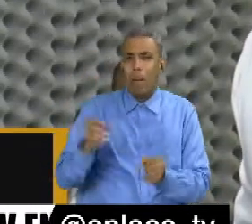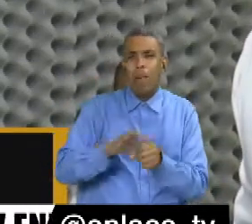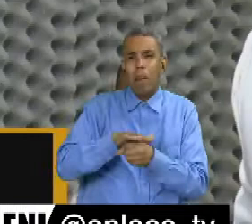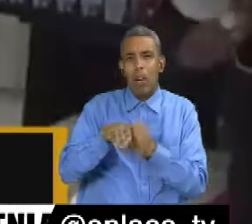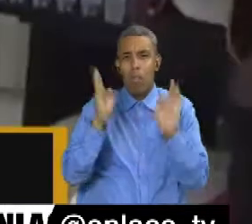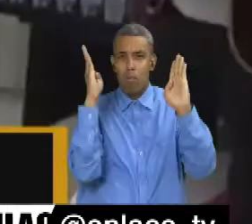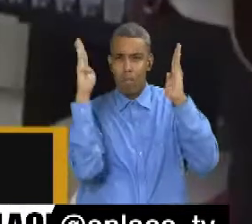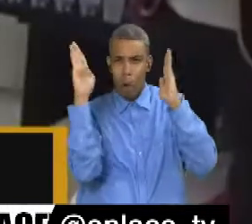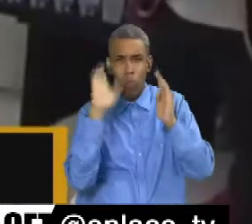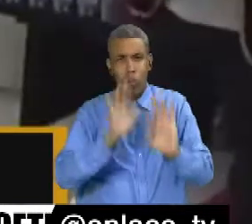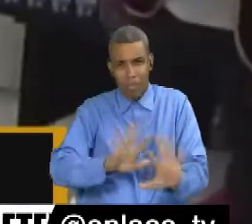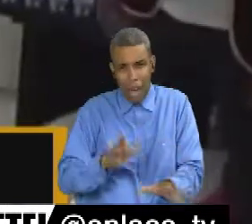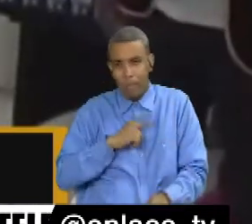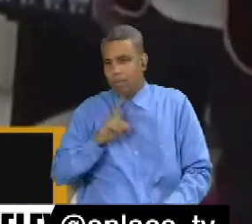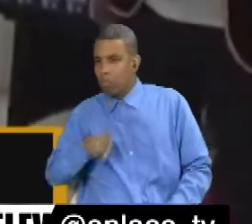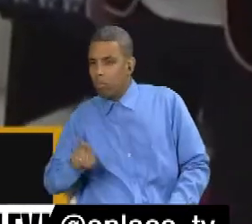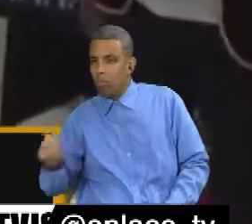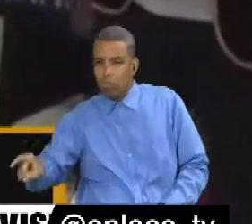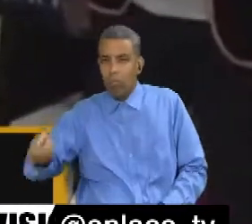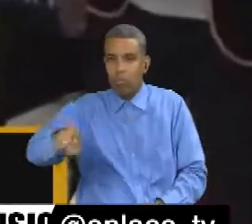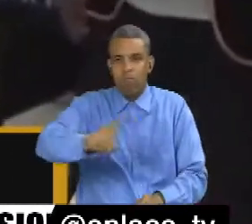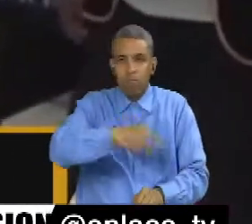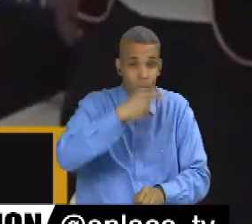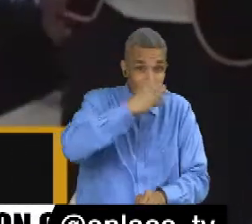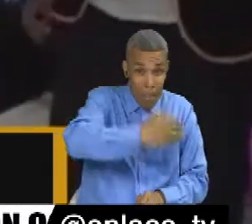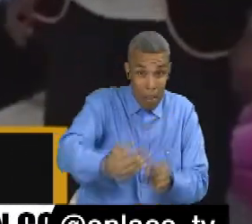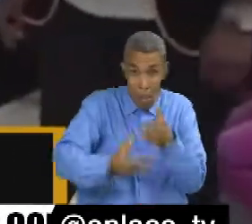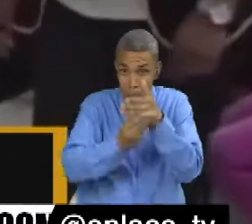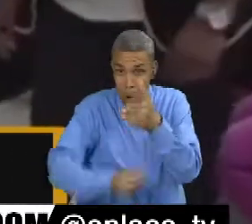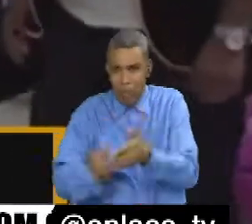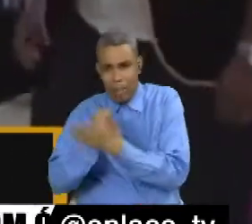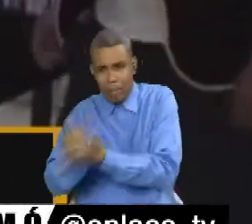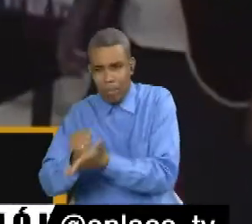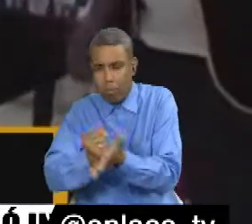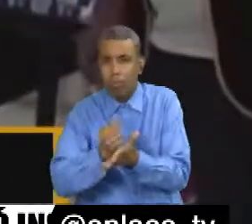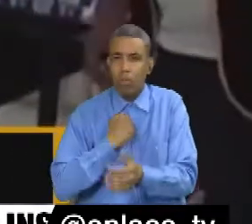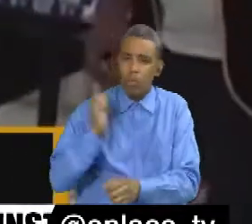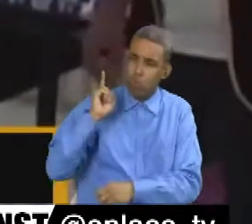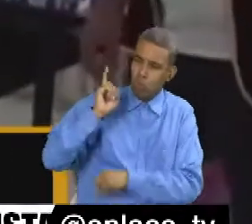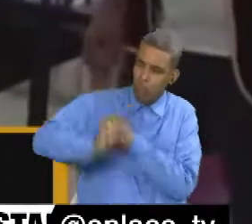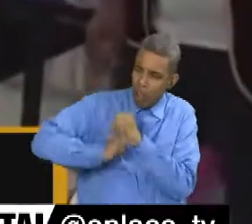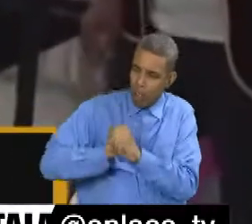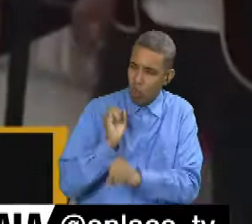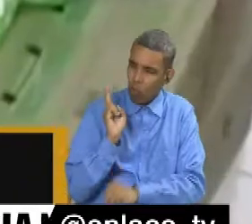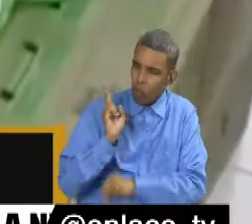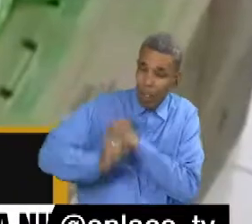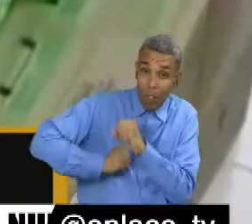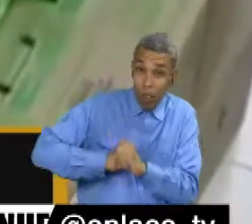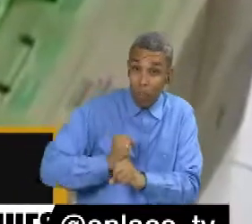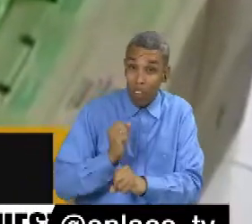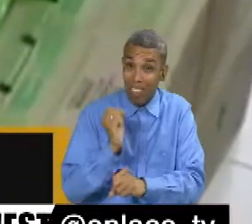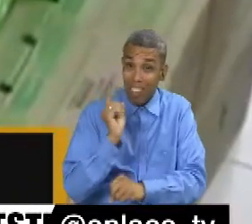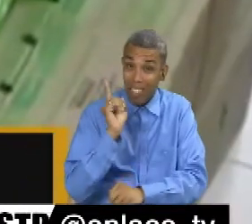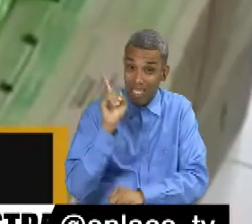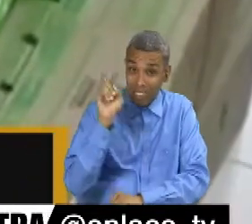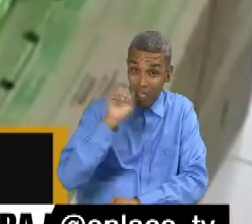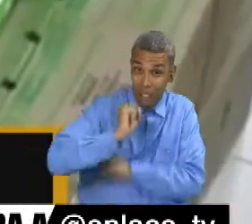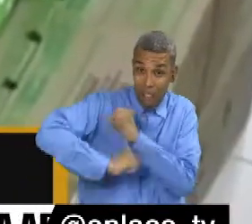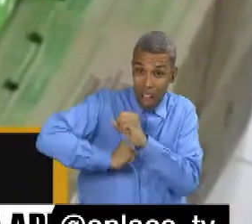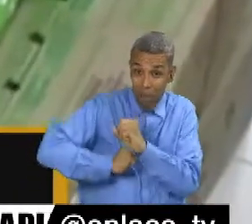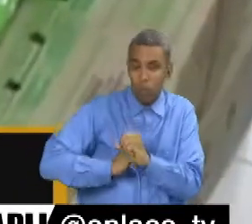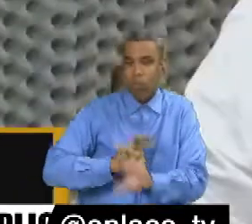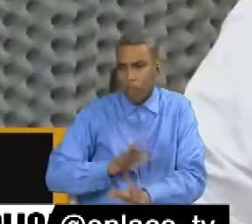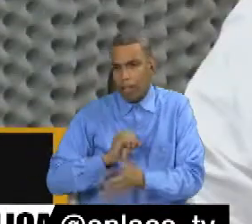club de servicios destaca la forma como se ha cumplido durante 6 versiones la lechetón en Barranca Bermeja con la respuesta positiva de parte de la